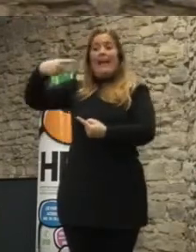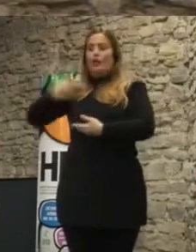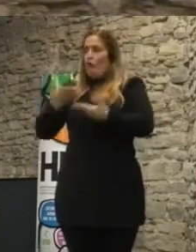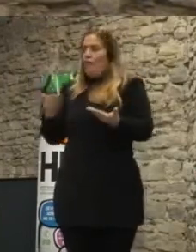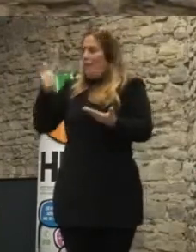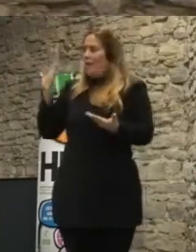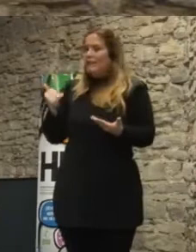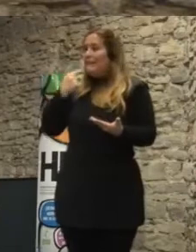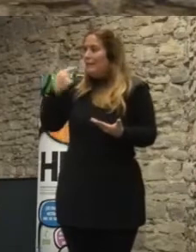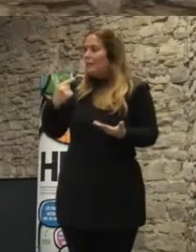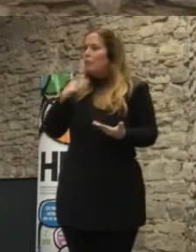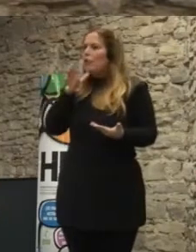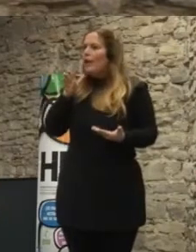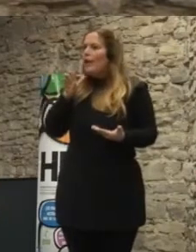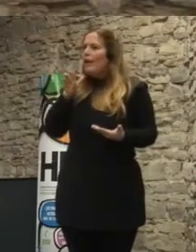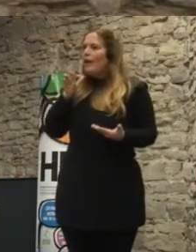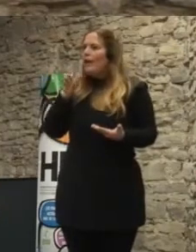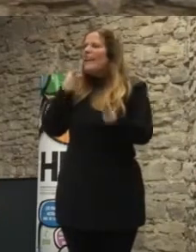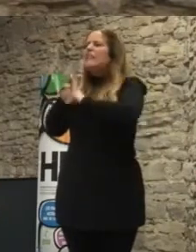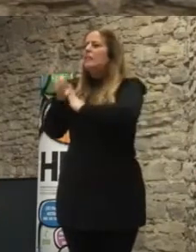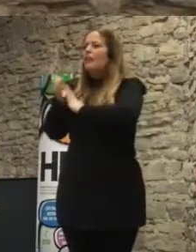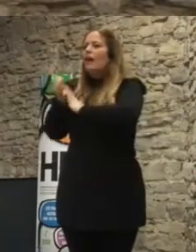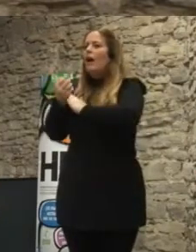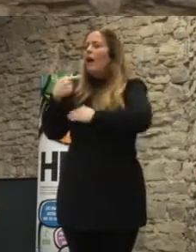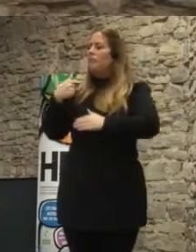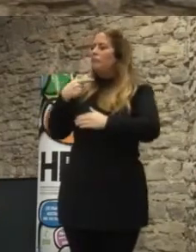decir es que nos gusta que existan,